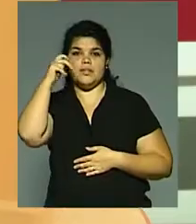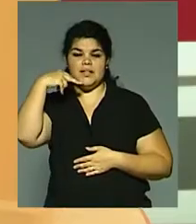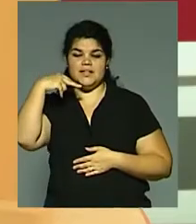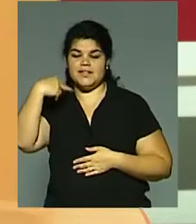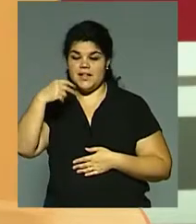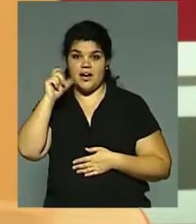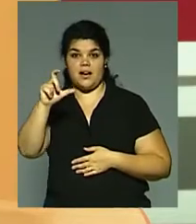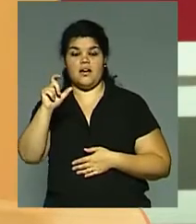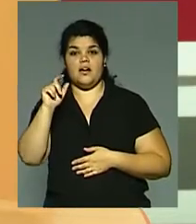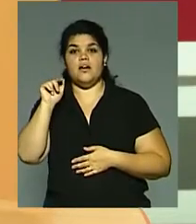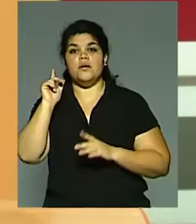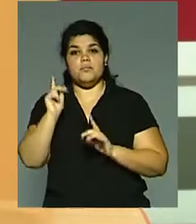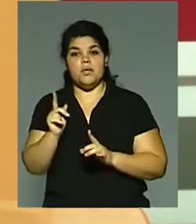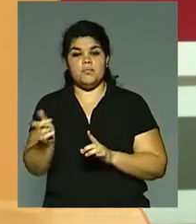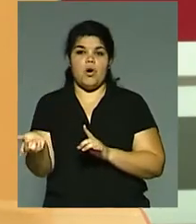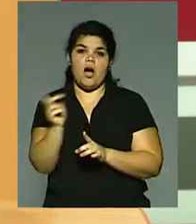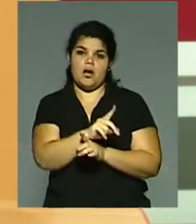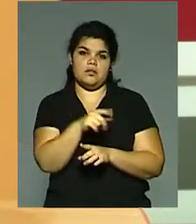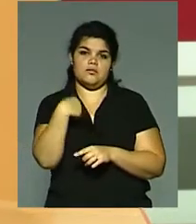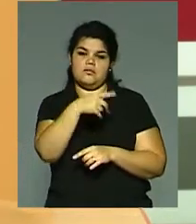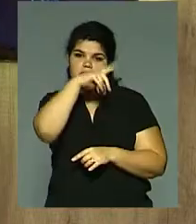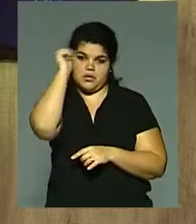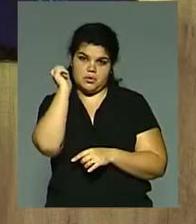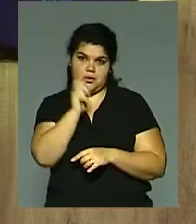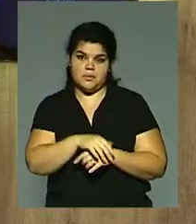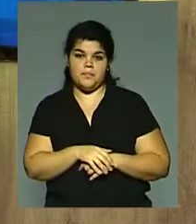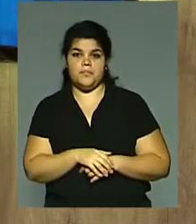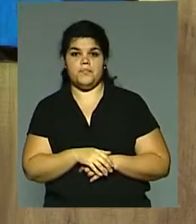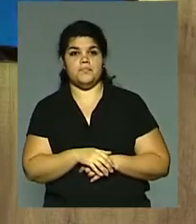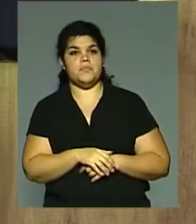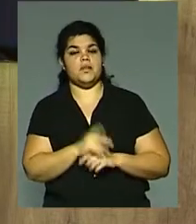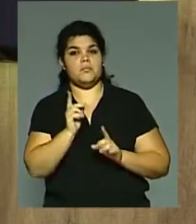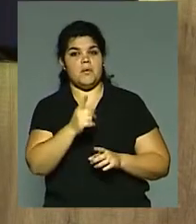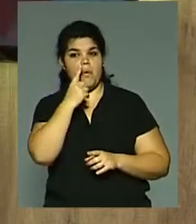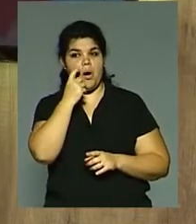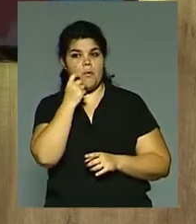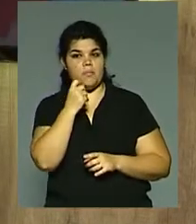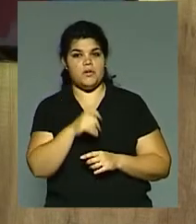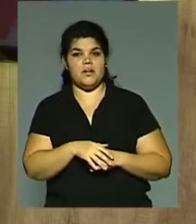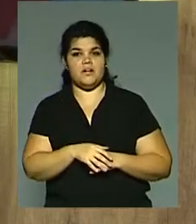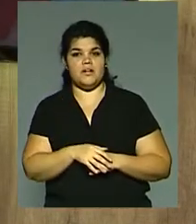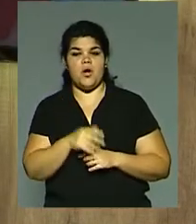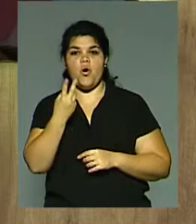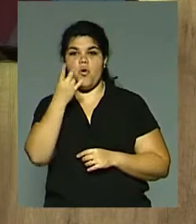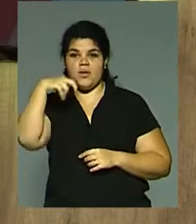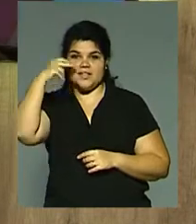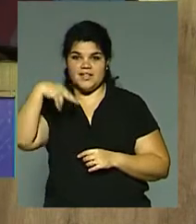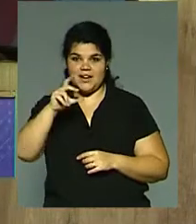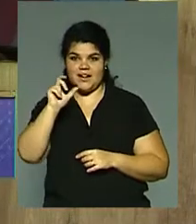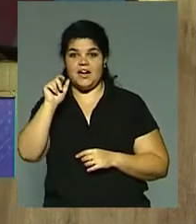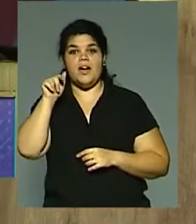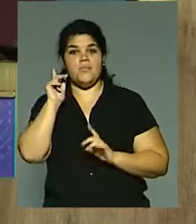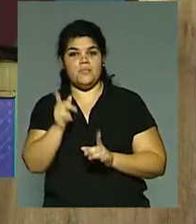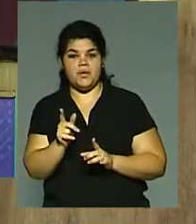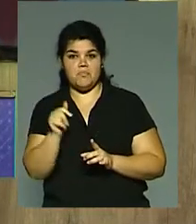contacto que incluso ya ha tenido con La Baña a nivel nacional. Sin dudas, Uñac fue noticia a nivel nacional por varias razones.